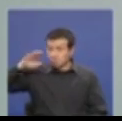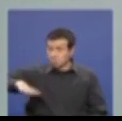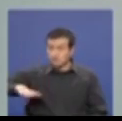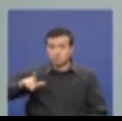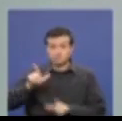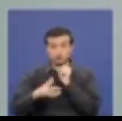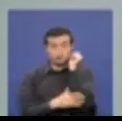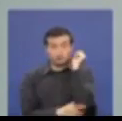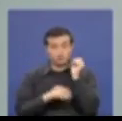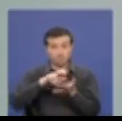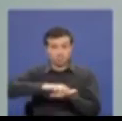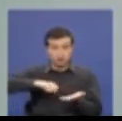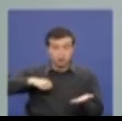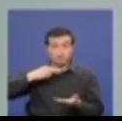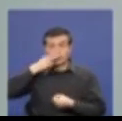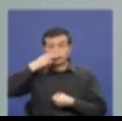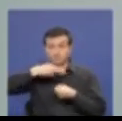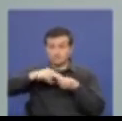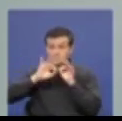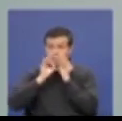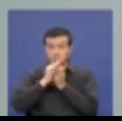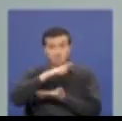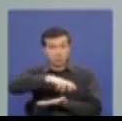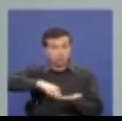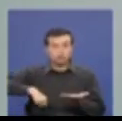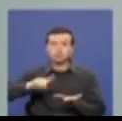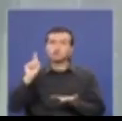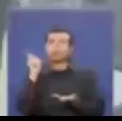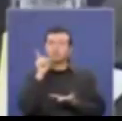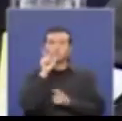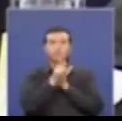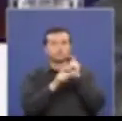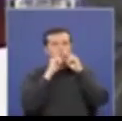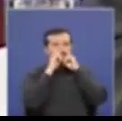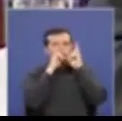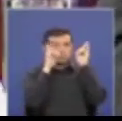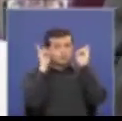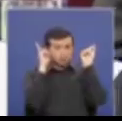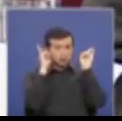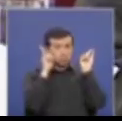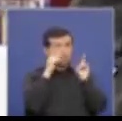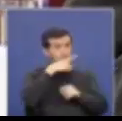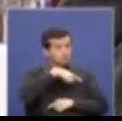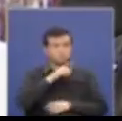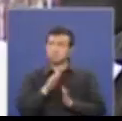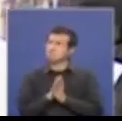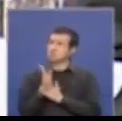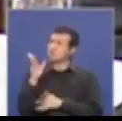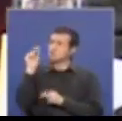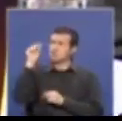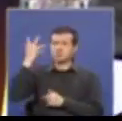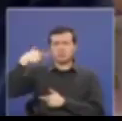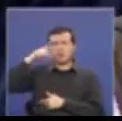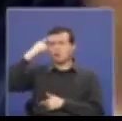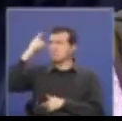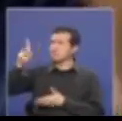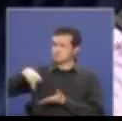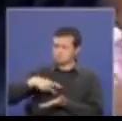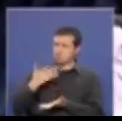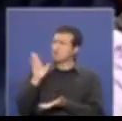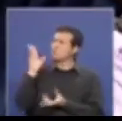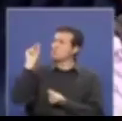pobres, yo no le voy a quitar el subsidio de los combustibles a las familias, le voy a quitar el subsidio a los ricos y a los que pidieron que se retiren los subsidios. Ellos mismos